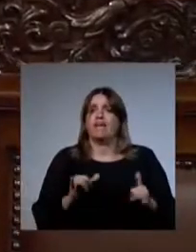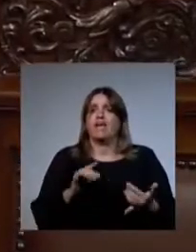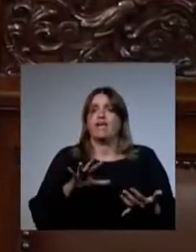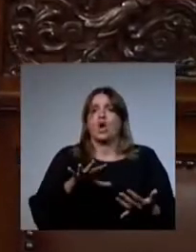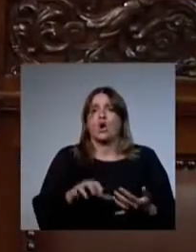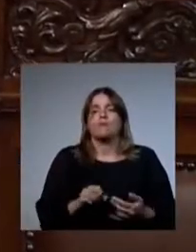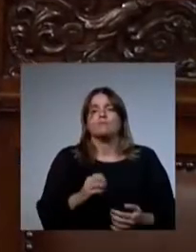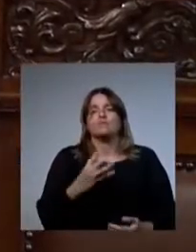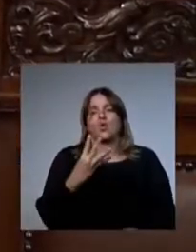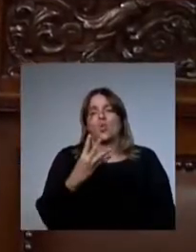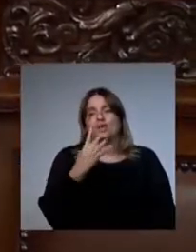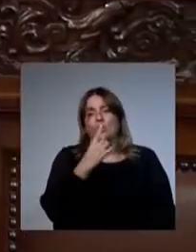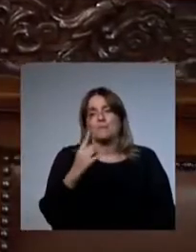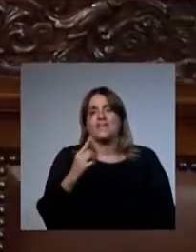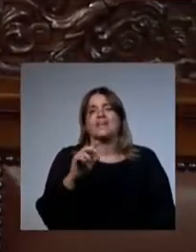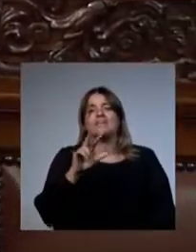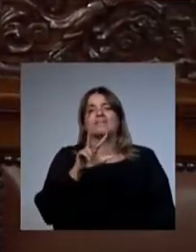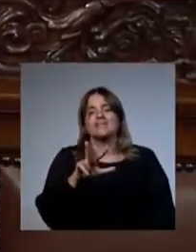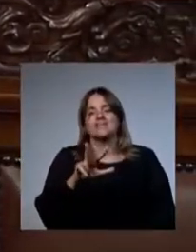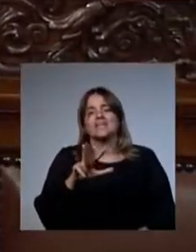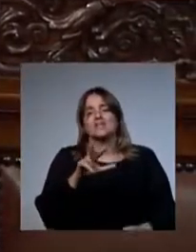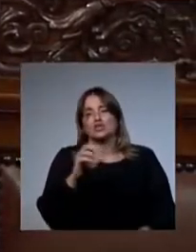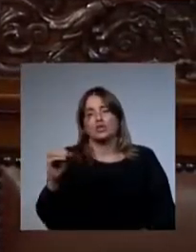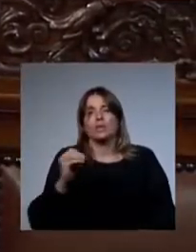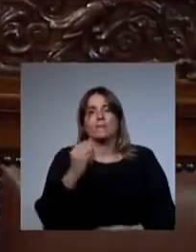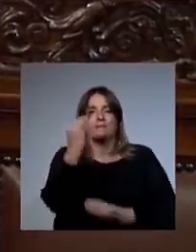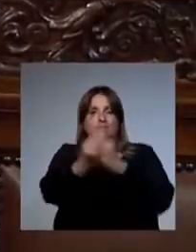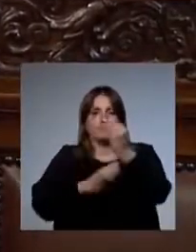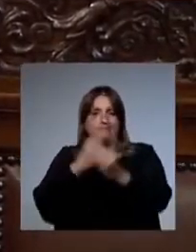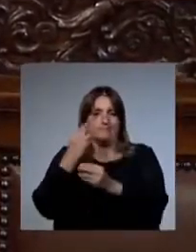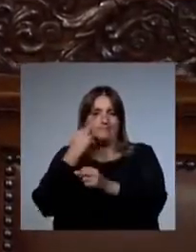de 4.300 puestos de trabajo.